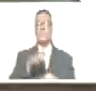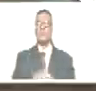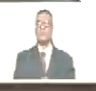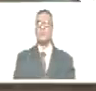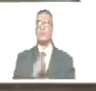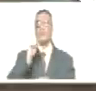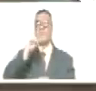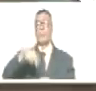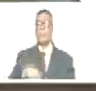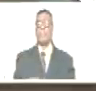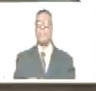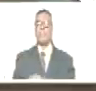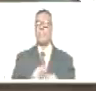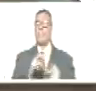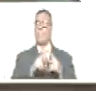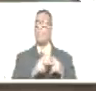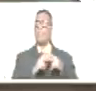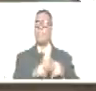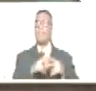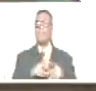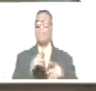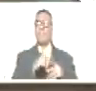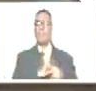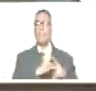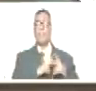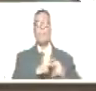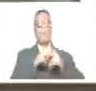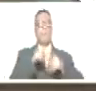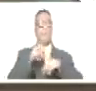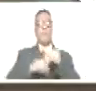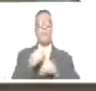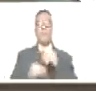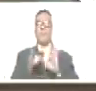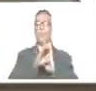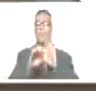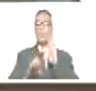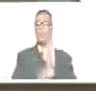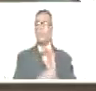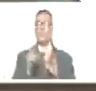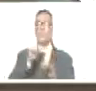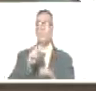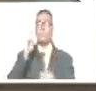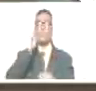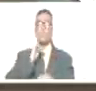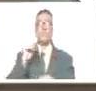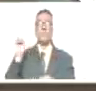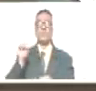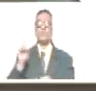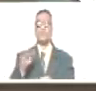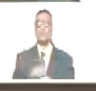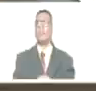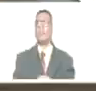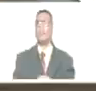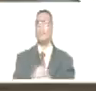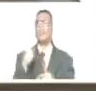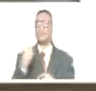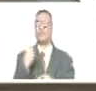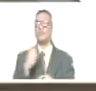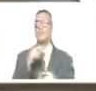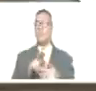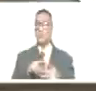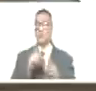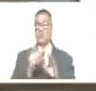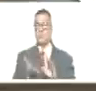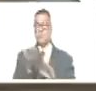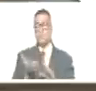los principios y valores dispuestos en la Constitución de la República Bolivariana de Venezuela, que son piedra angular para librar